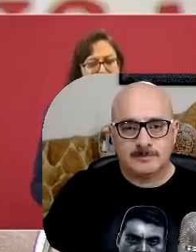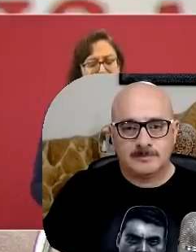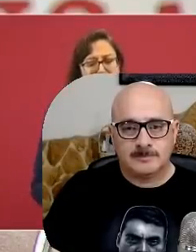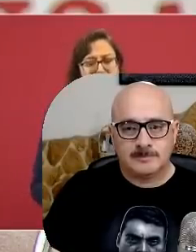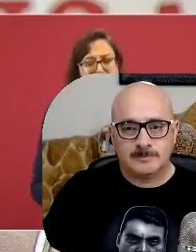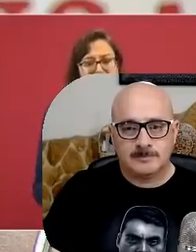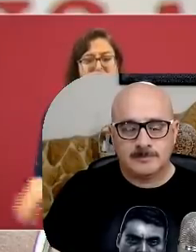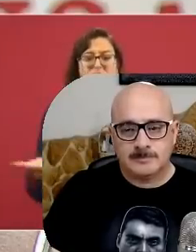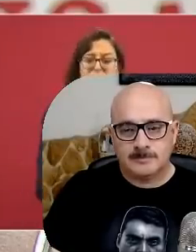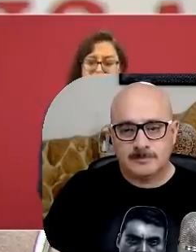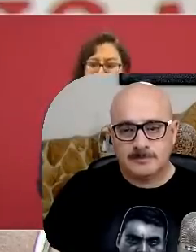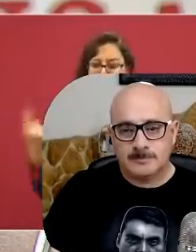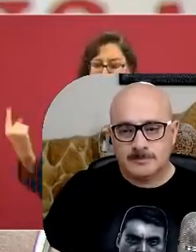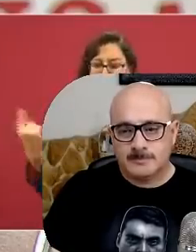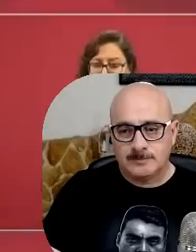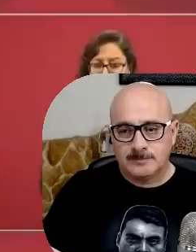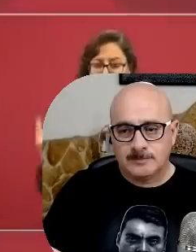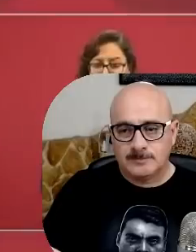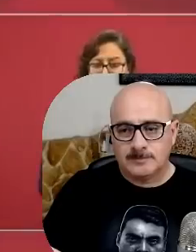porque si no